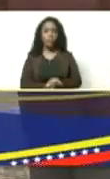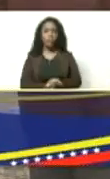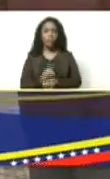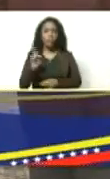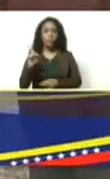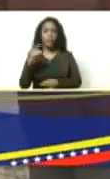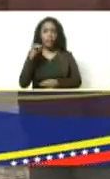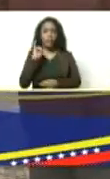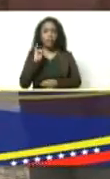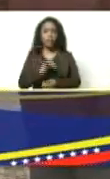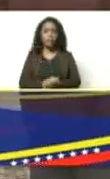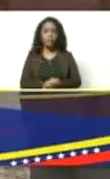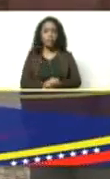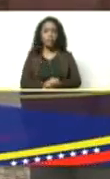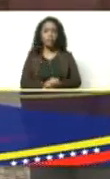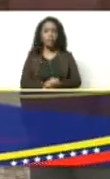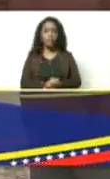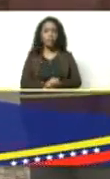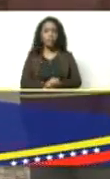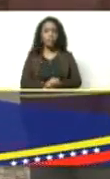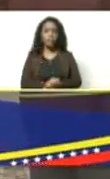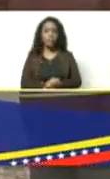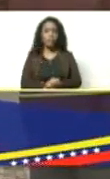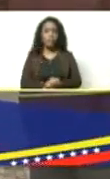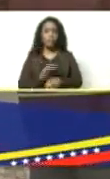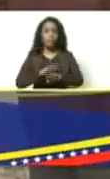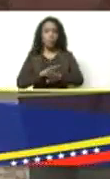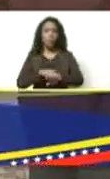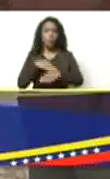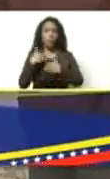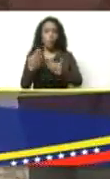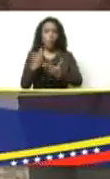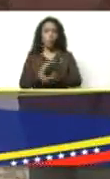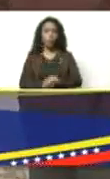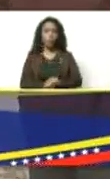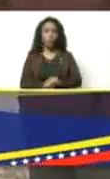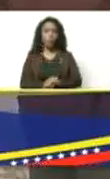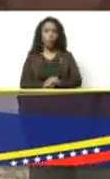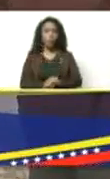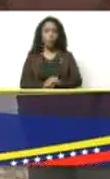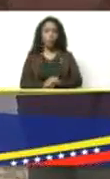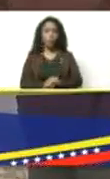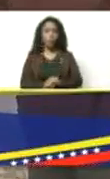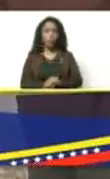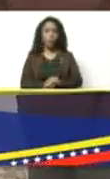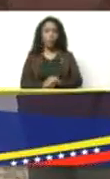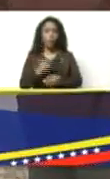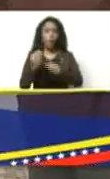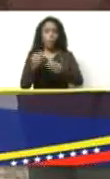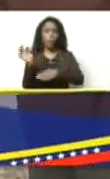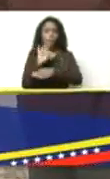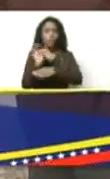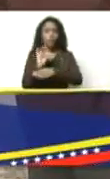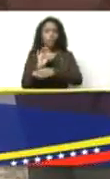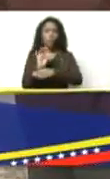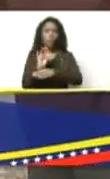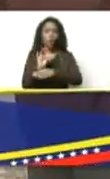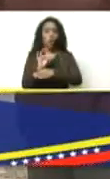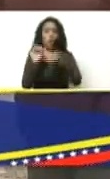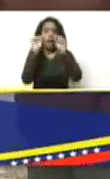es entendiendo lo que estamos haciendo. Por eso nos hemos dedicado a estudiar cómo funciona el sistema,